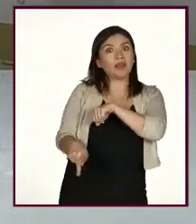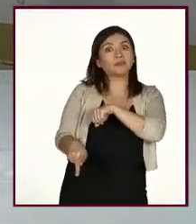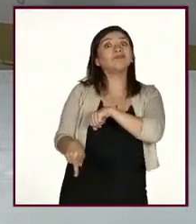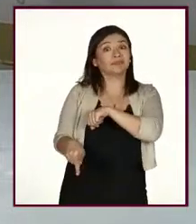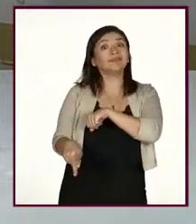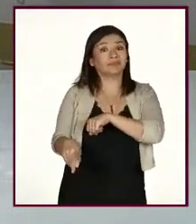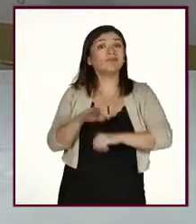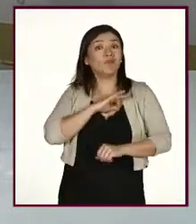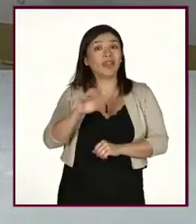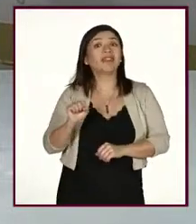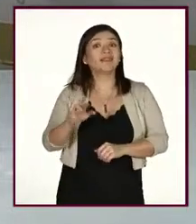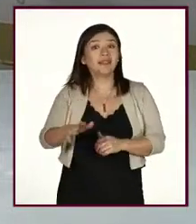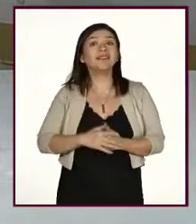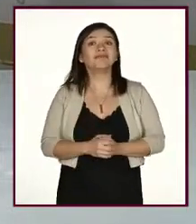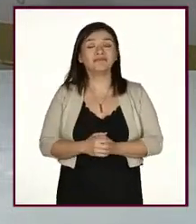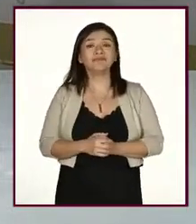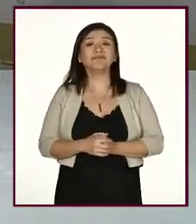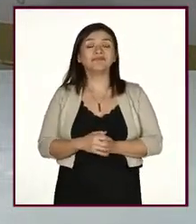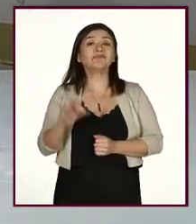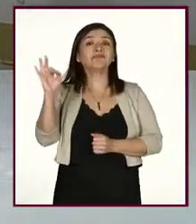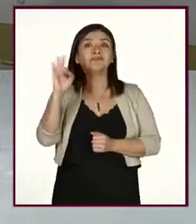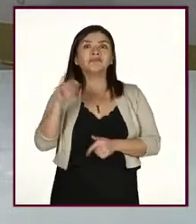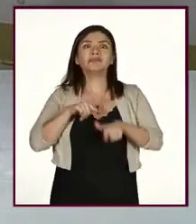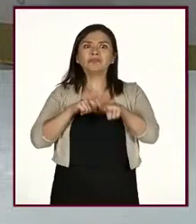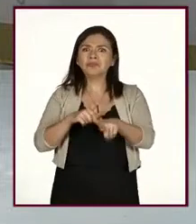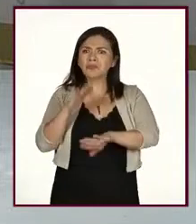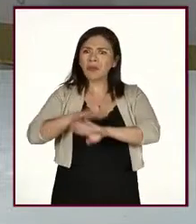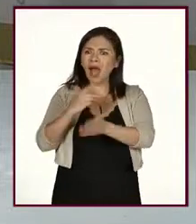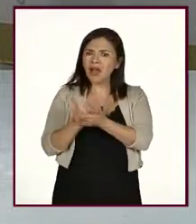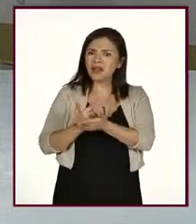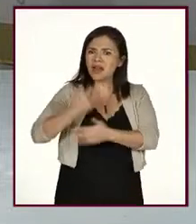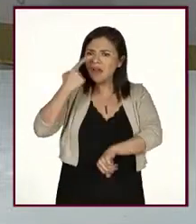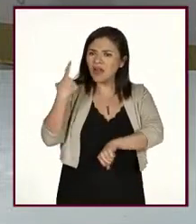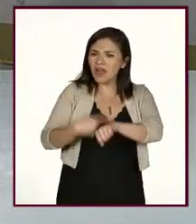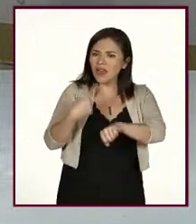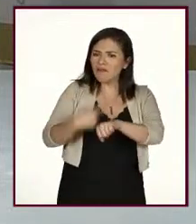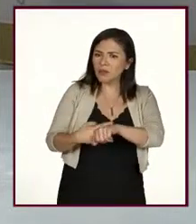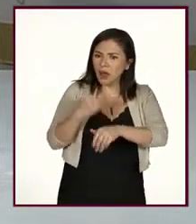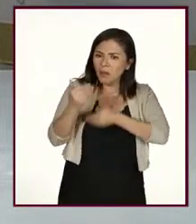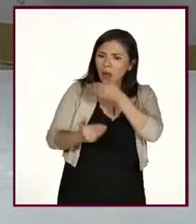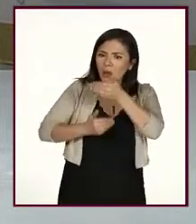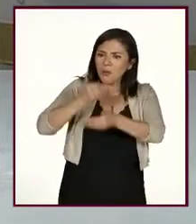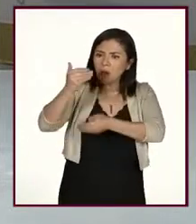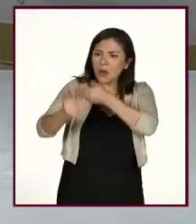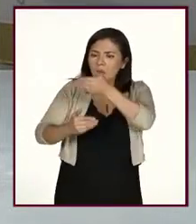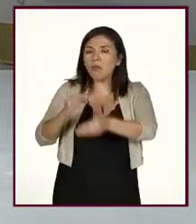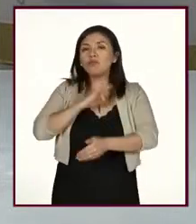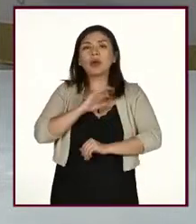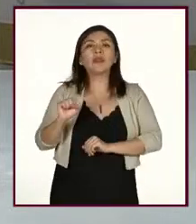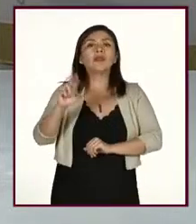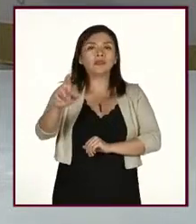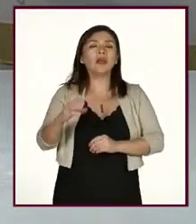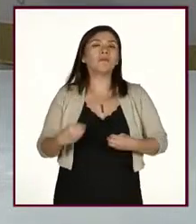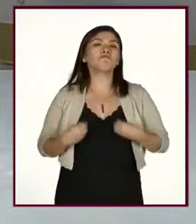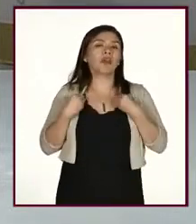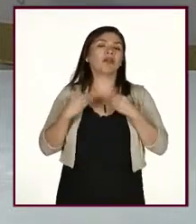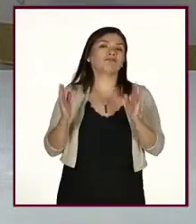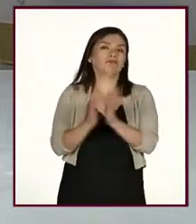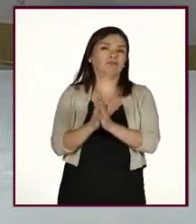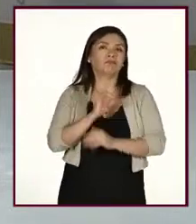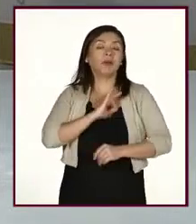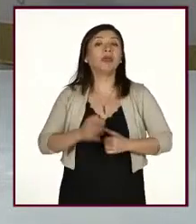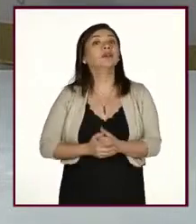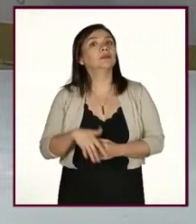ya, digamos, Adelantado. crónico, adelantado, y según la gravedad de alguna enfermedad física que se pueda desencadenar, pues sí pudieran comprometer la vida.